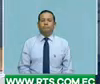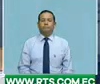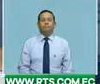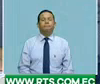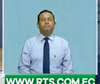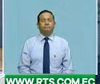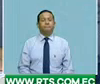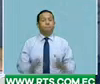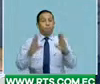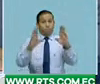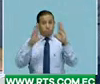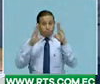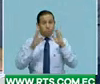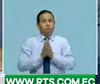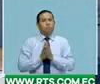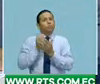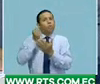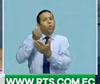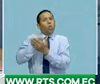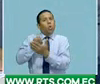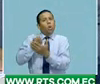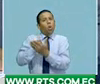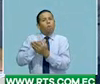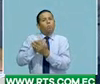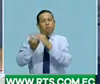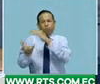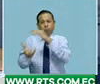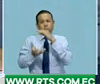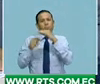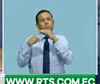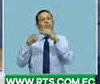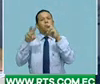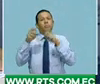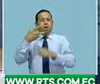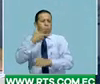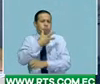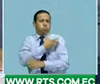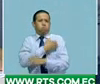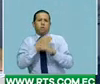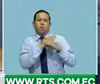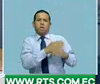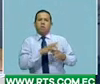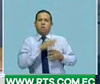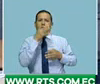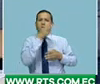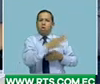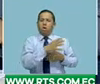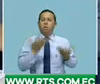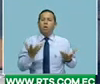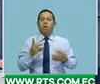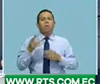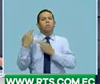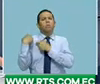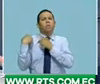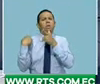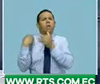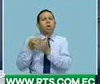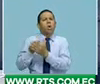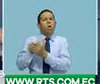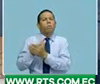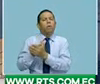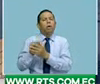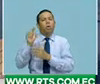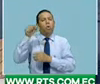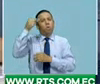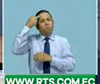Y mucha atención, la adquisición de las vacunas contra el COVID-19 en nuestro país estará a cargo del gobierno nacional y ninguna otra entidad pública